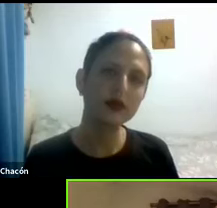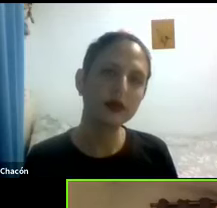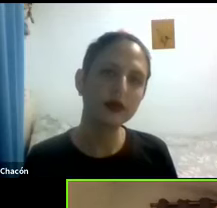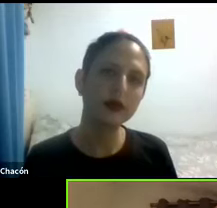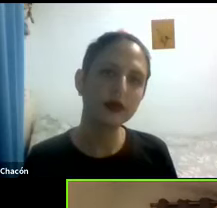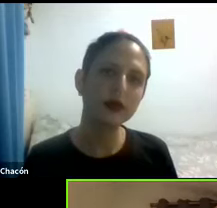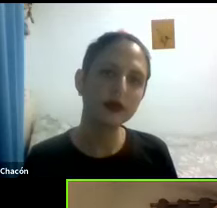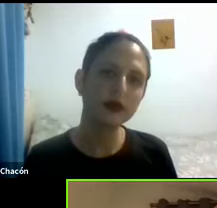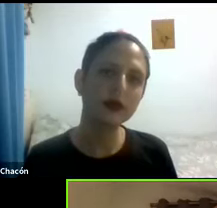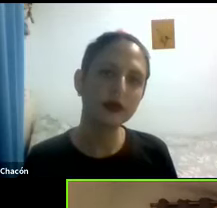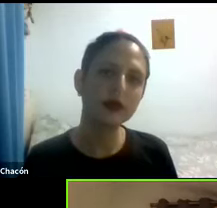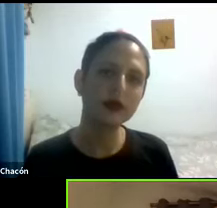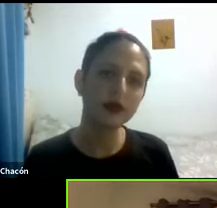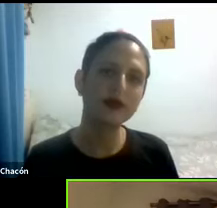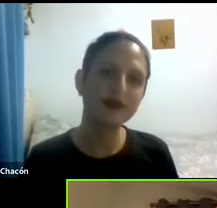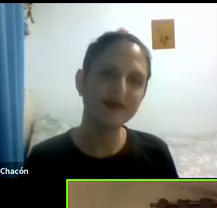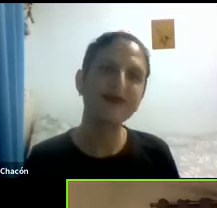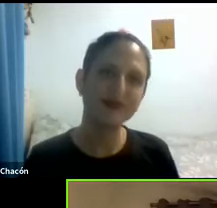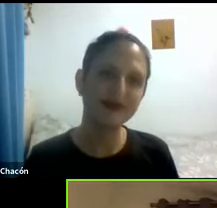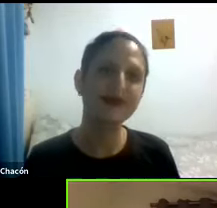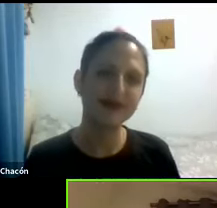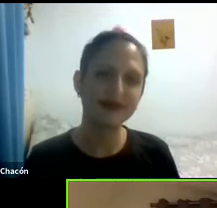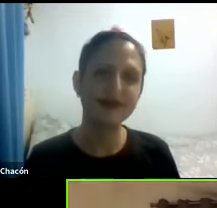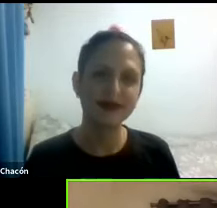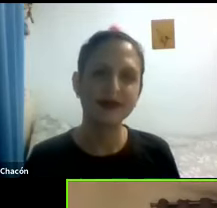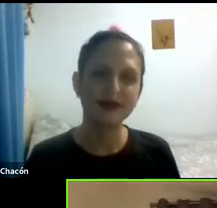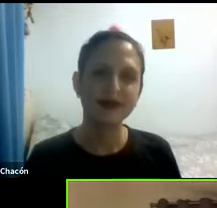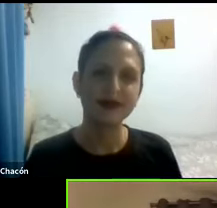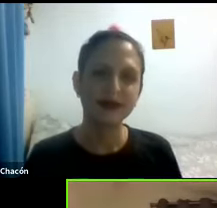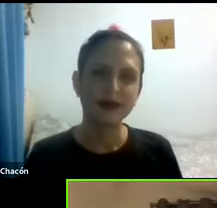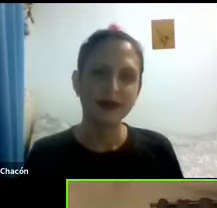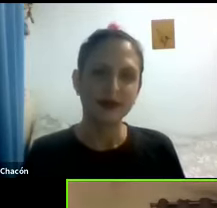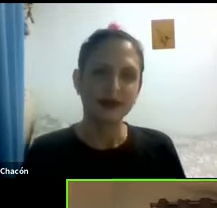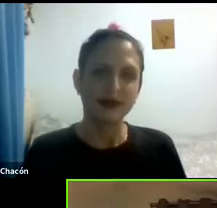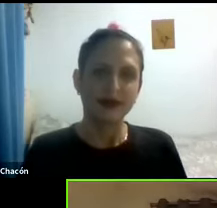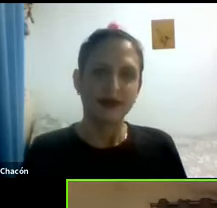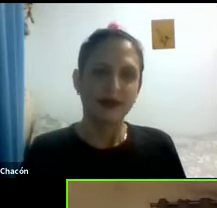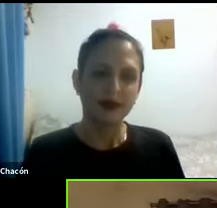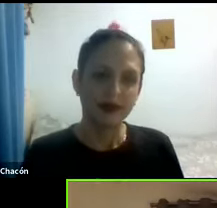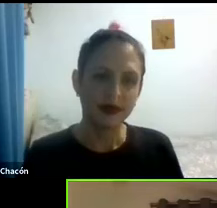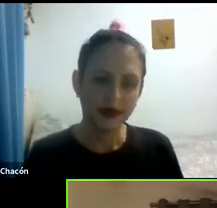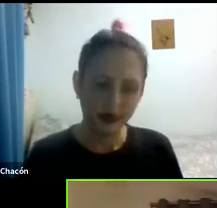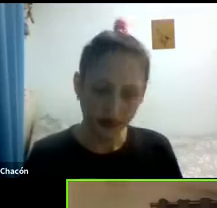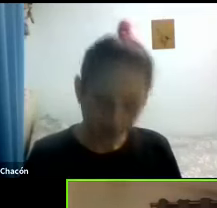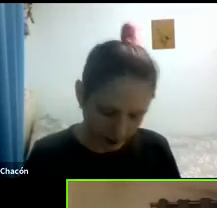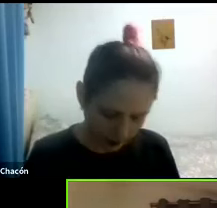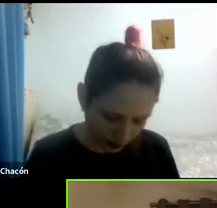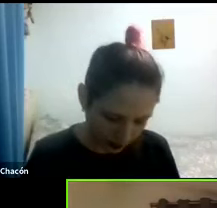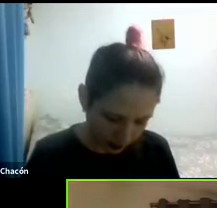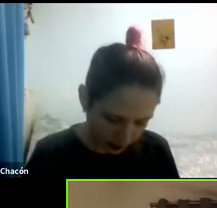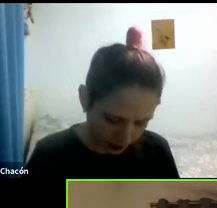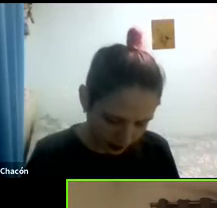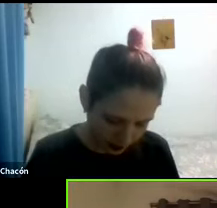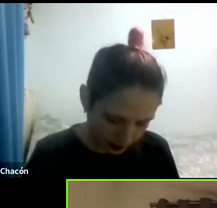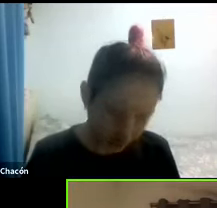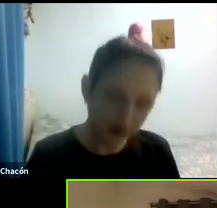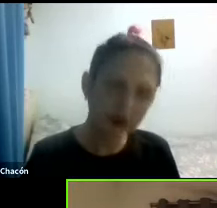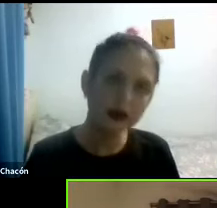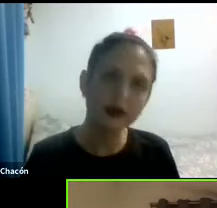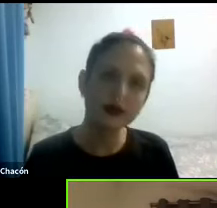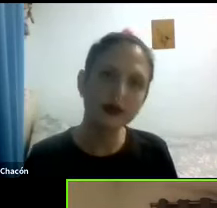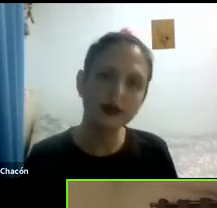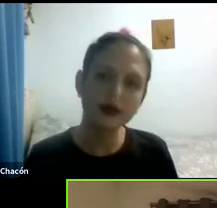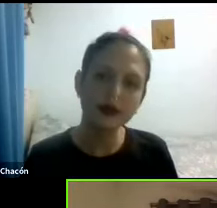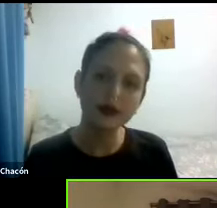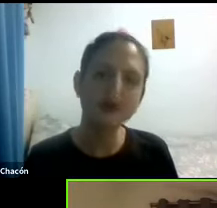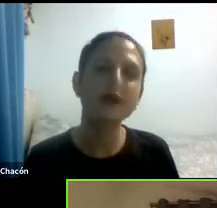todo una historia de abandono de manera quizás no tan evidente el documentalista plantea el